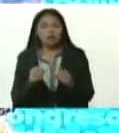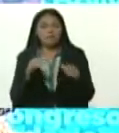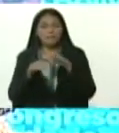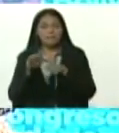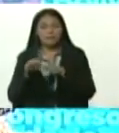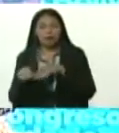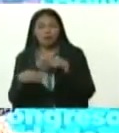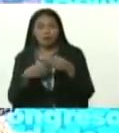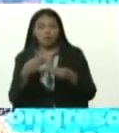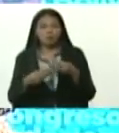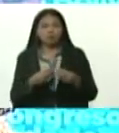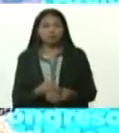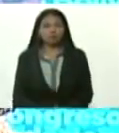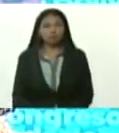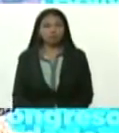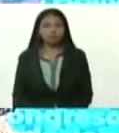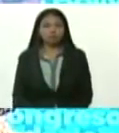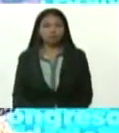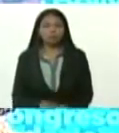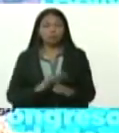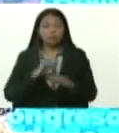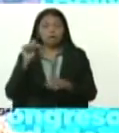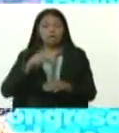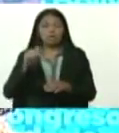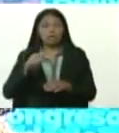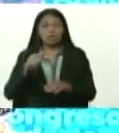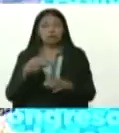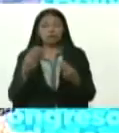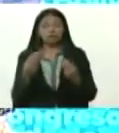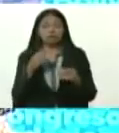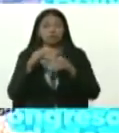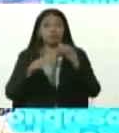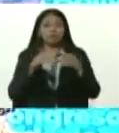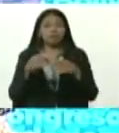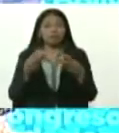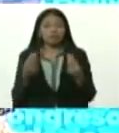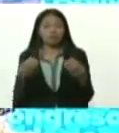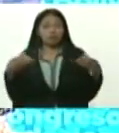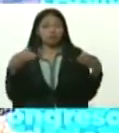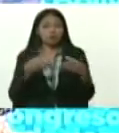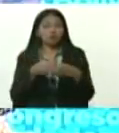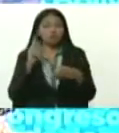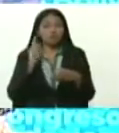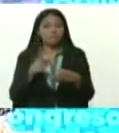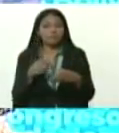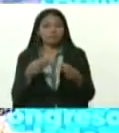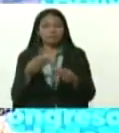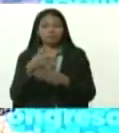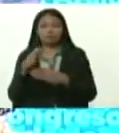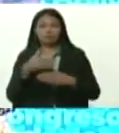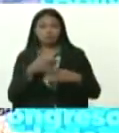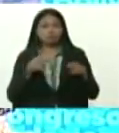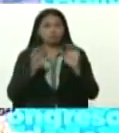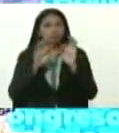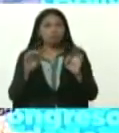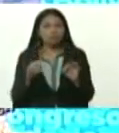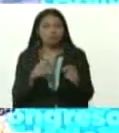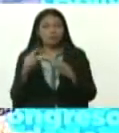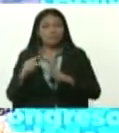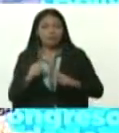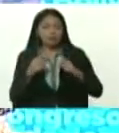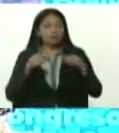pies? ¿Ah? Porque aquí muchas caminatas, mucha reunión, mucha conversación, mucha